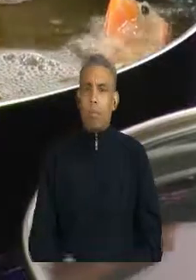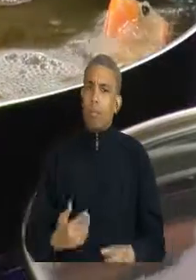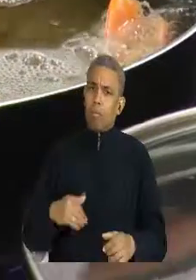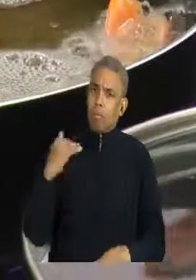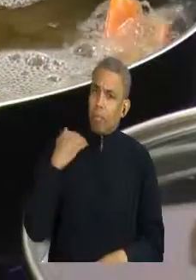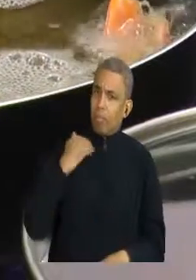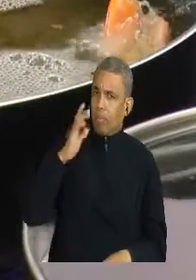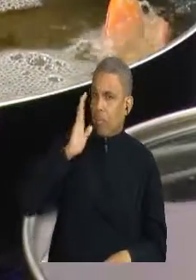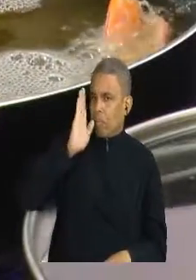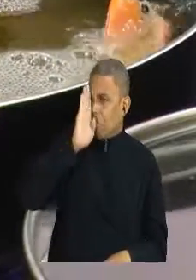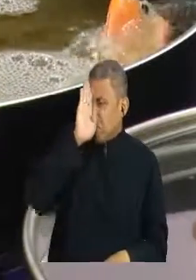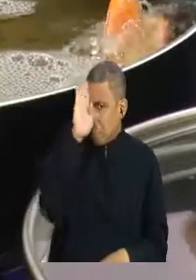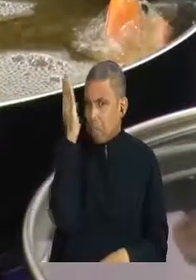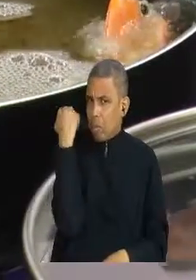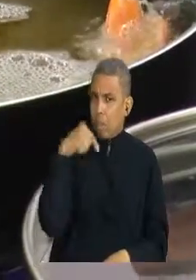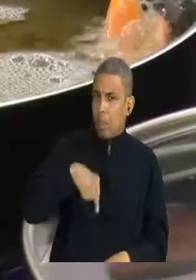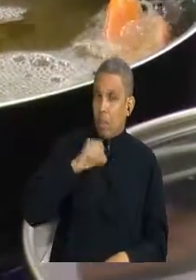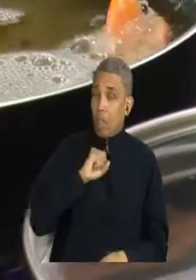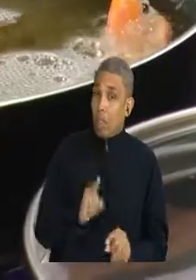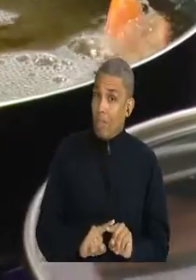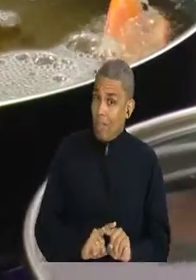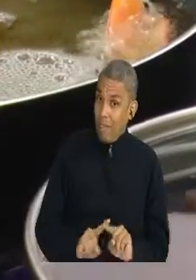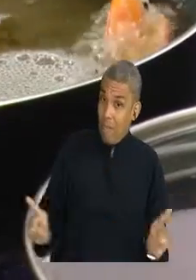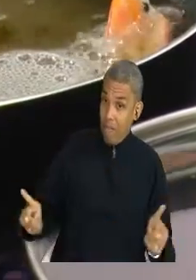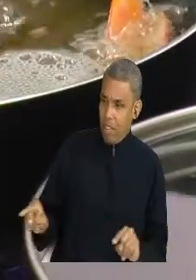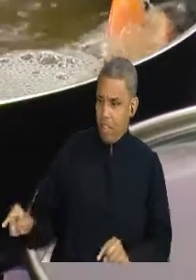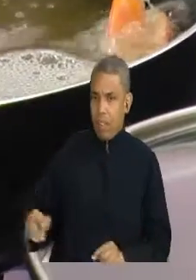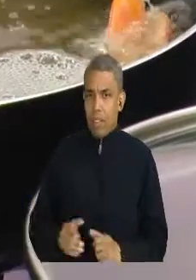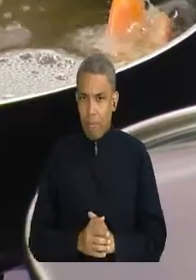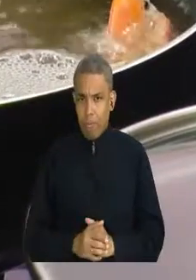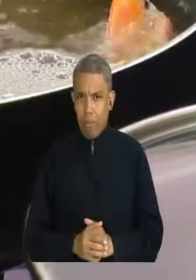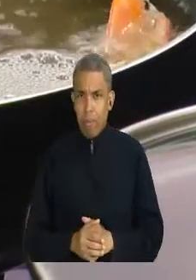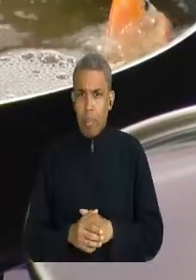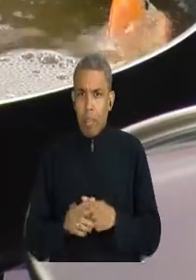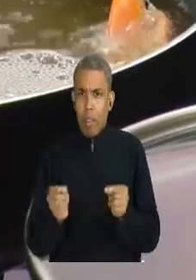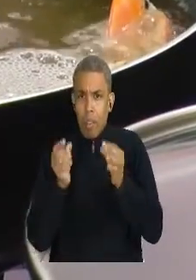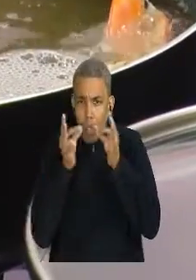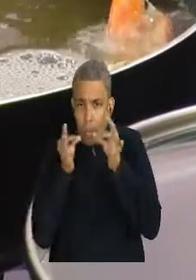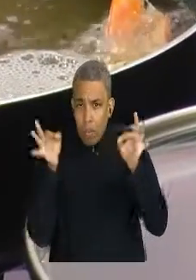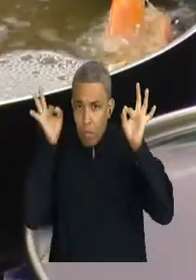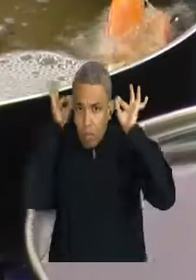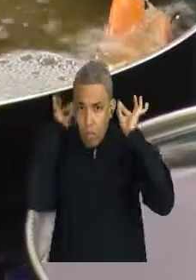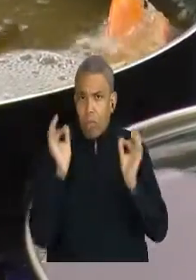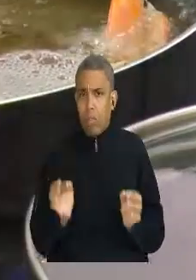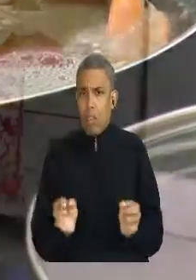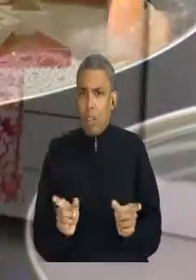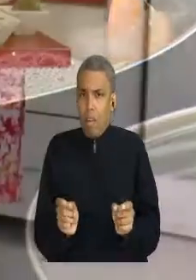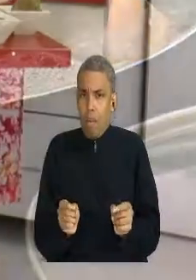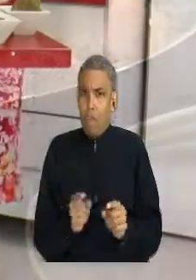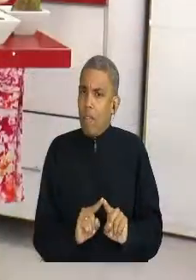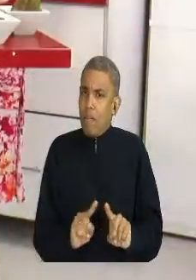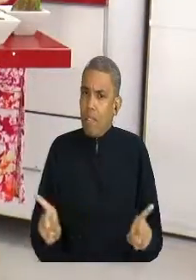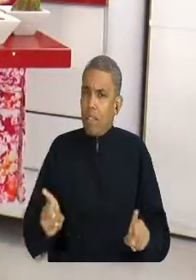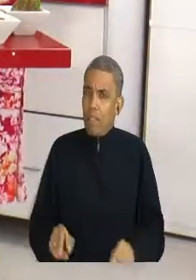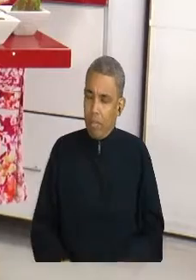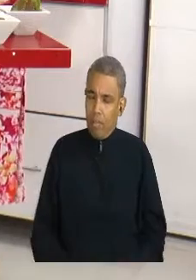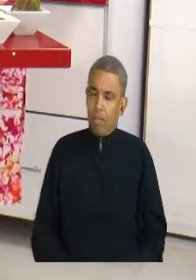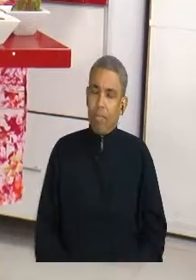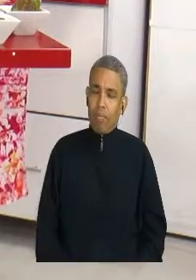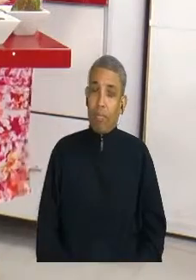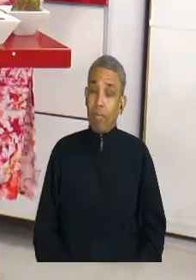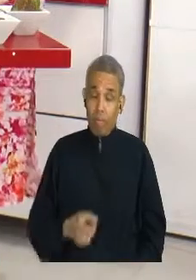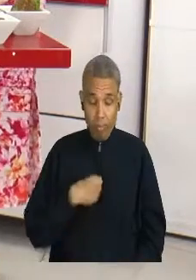más variedad. Sí, claro, Roche, este cóctel trae una variedad completa. Sí. Otra alternativa de poder preparar un rico y delicioso